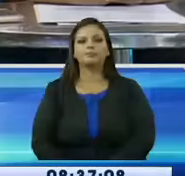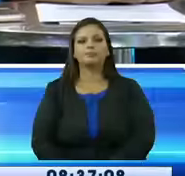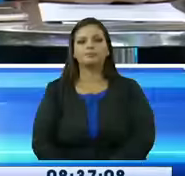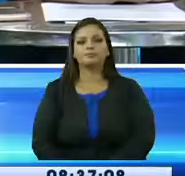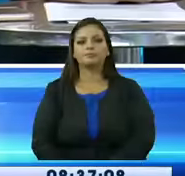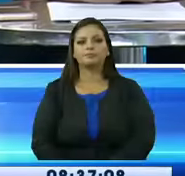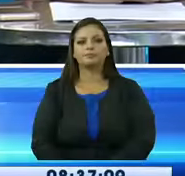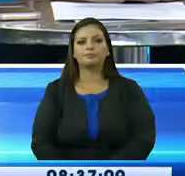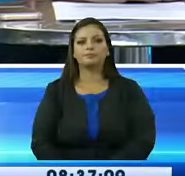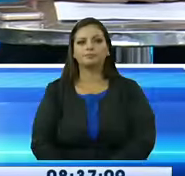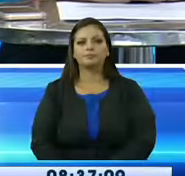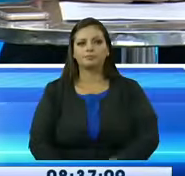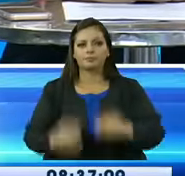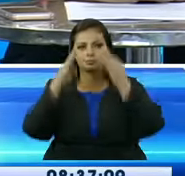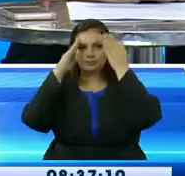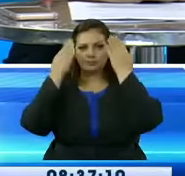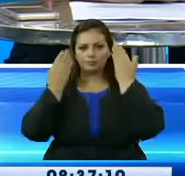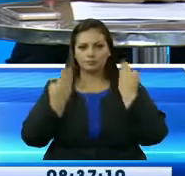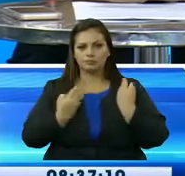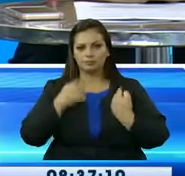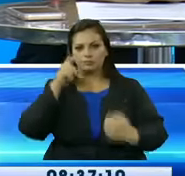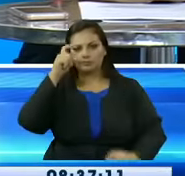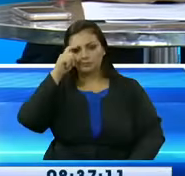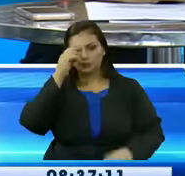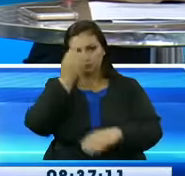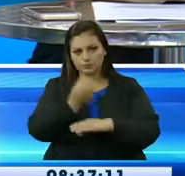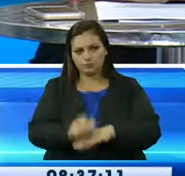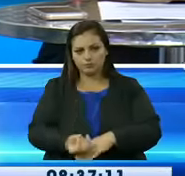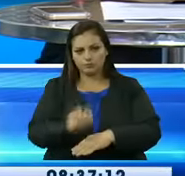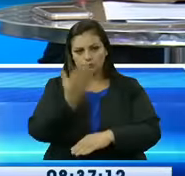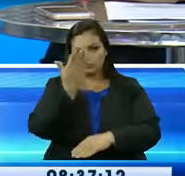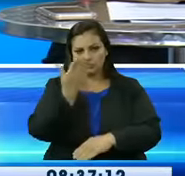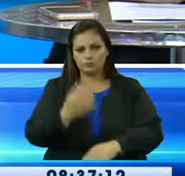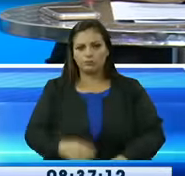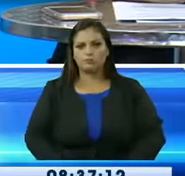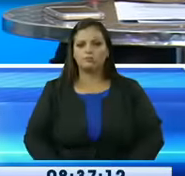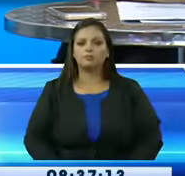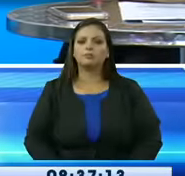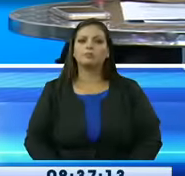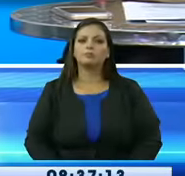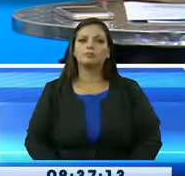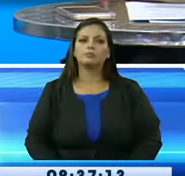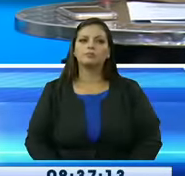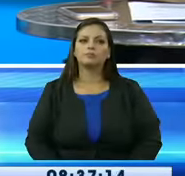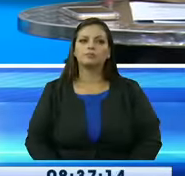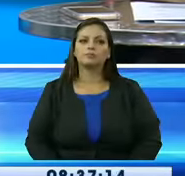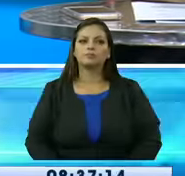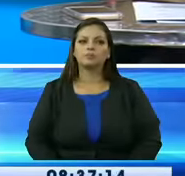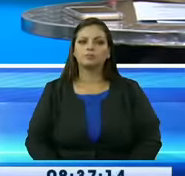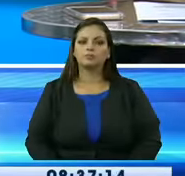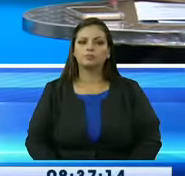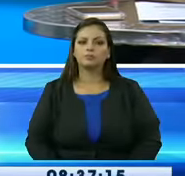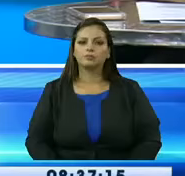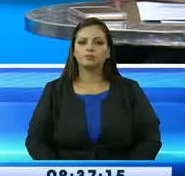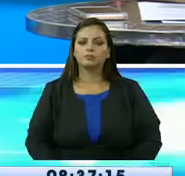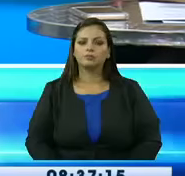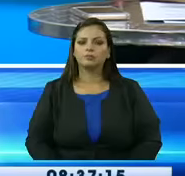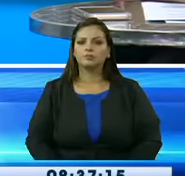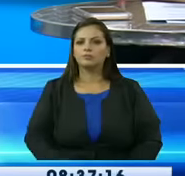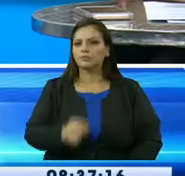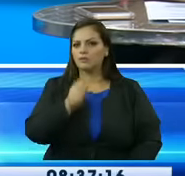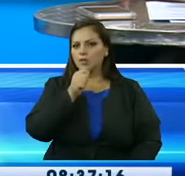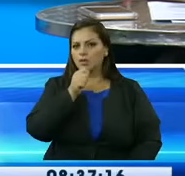Roselena, Hugo, buenos días. Un gusto poder unirme a lo que es este noticiero y lo que hemos hecho durante este tiempo en respecto a las